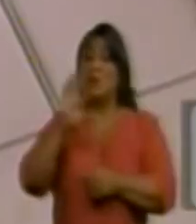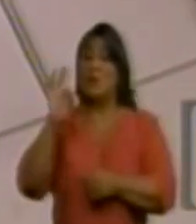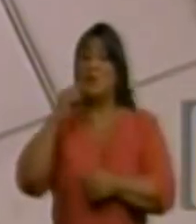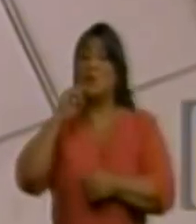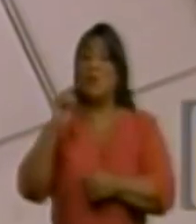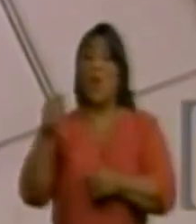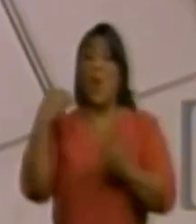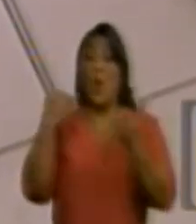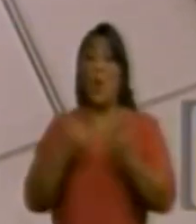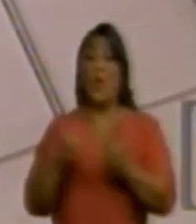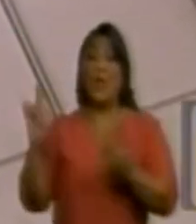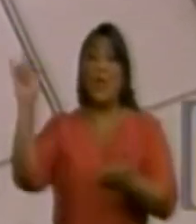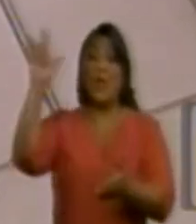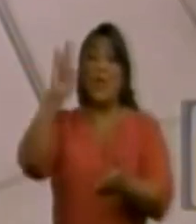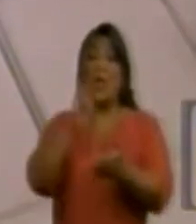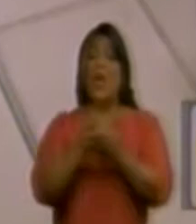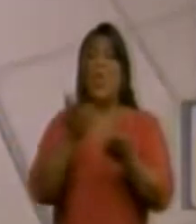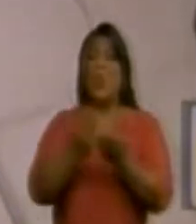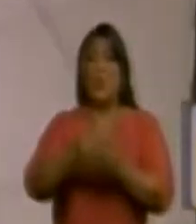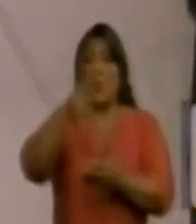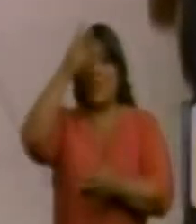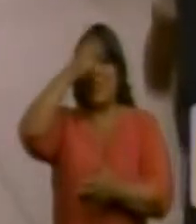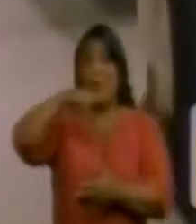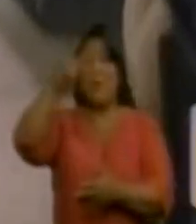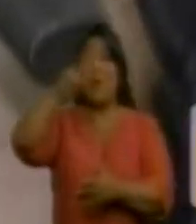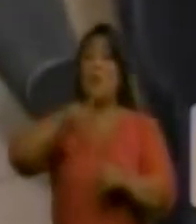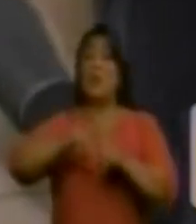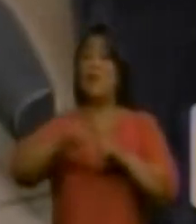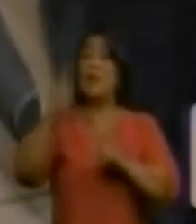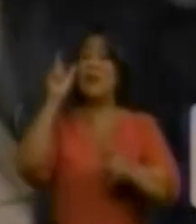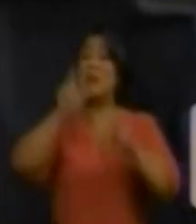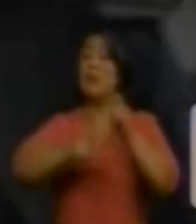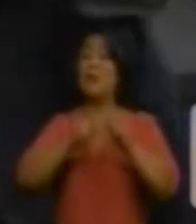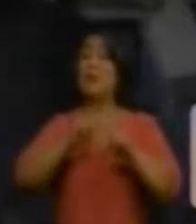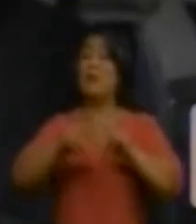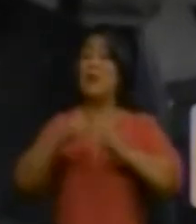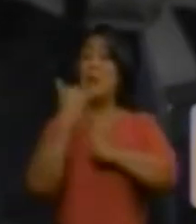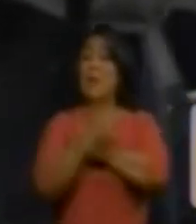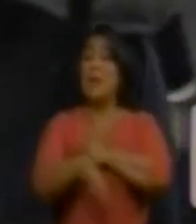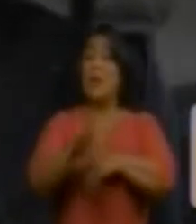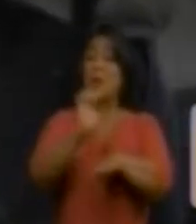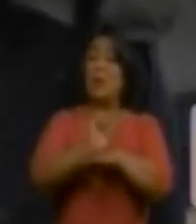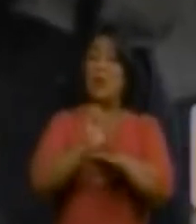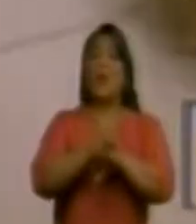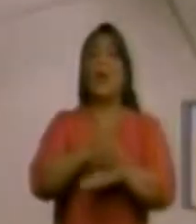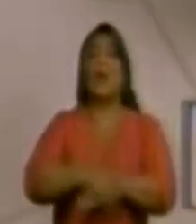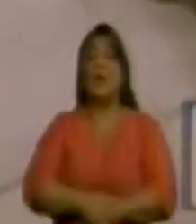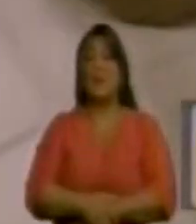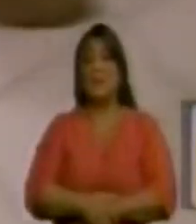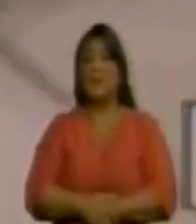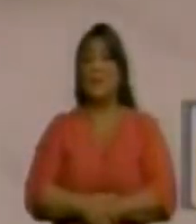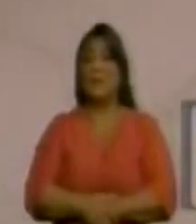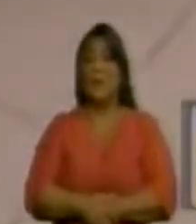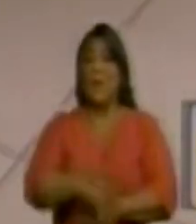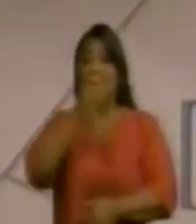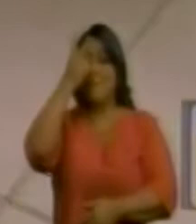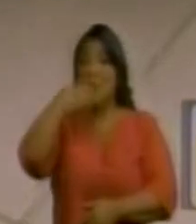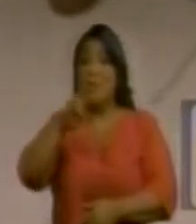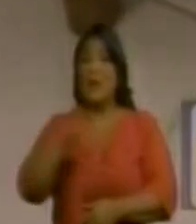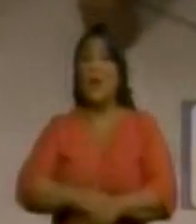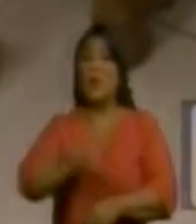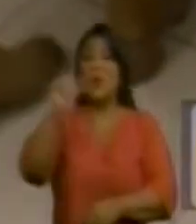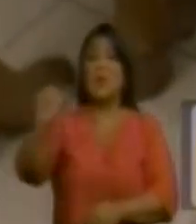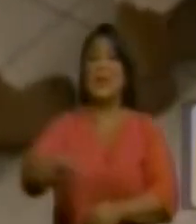vuelo proveniente de México con pasajeros de diferentes nacionalidades, entre ellos ecuatorianos, mexicanos y asiáticos. Les entregaron